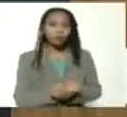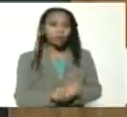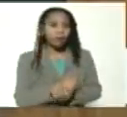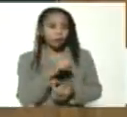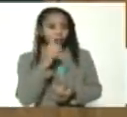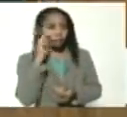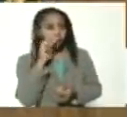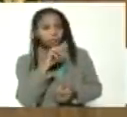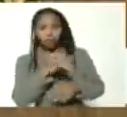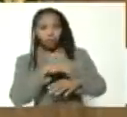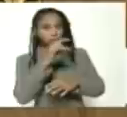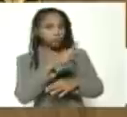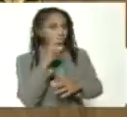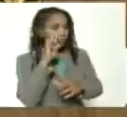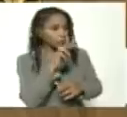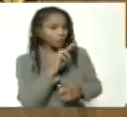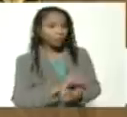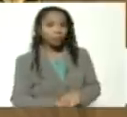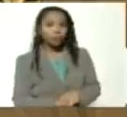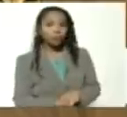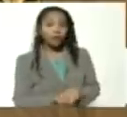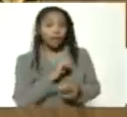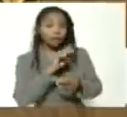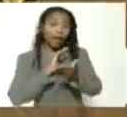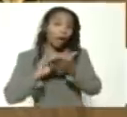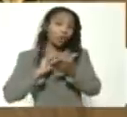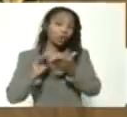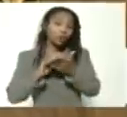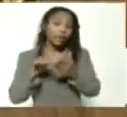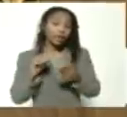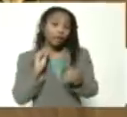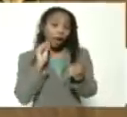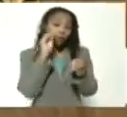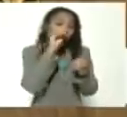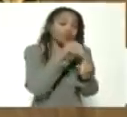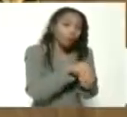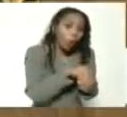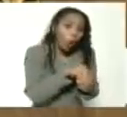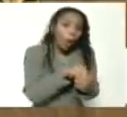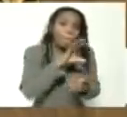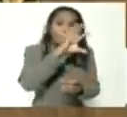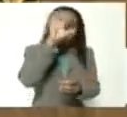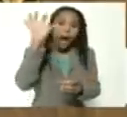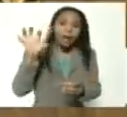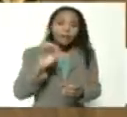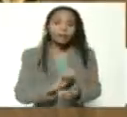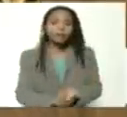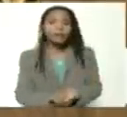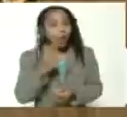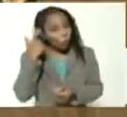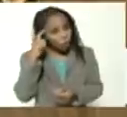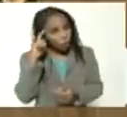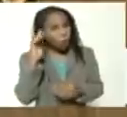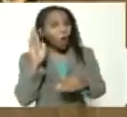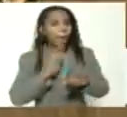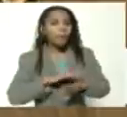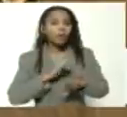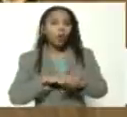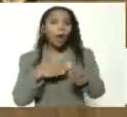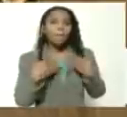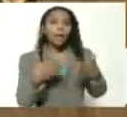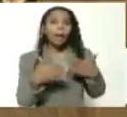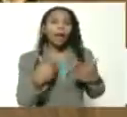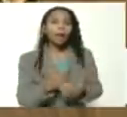podemos dejar de ver. Con esa excusa se han invadido países. Recordemos lo que ocurrió en Panamá. Con la